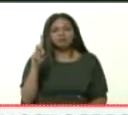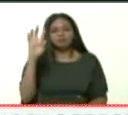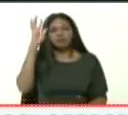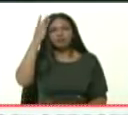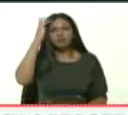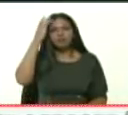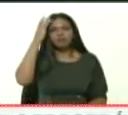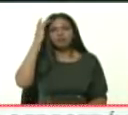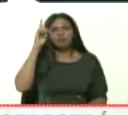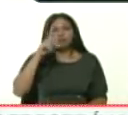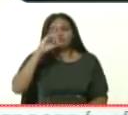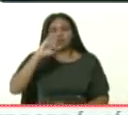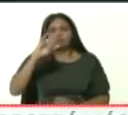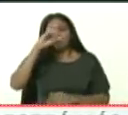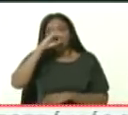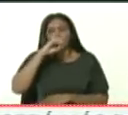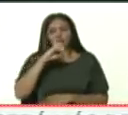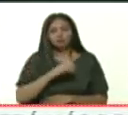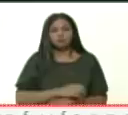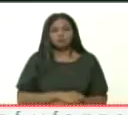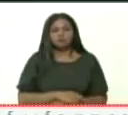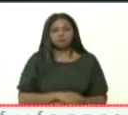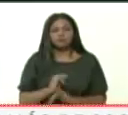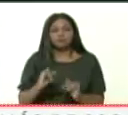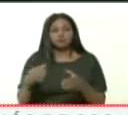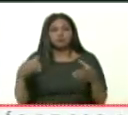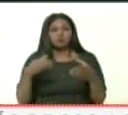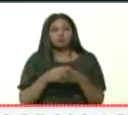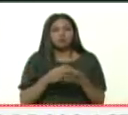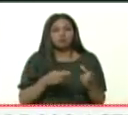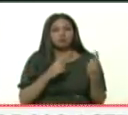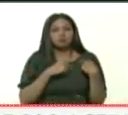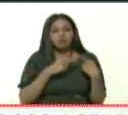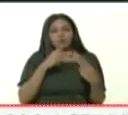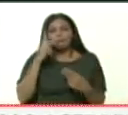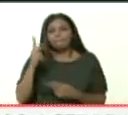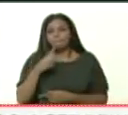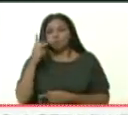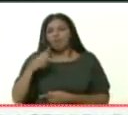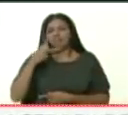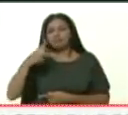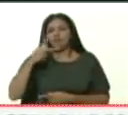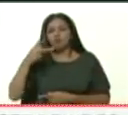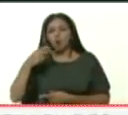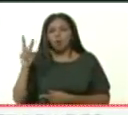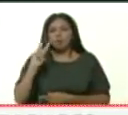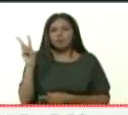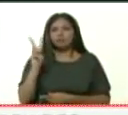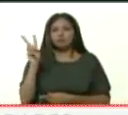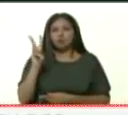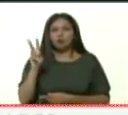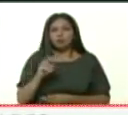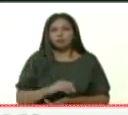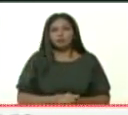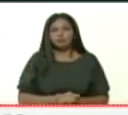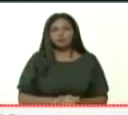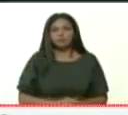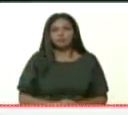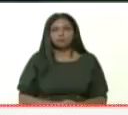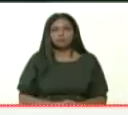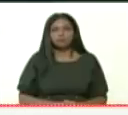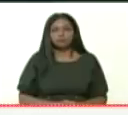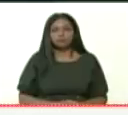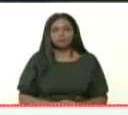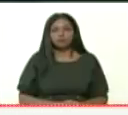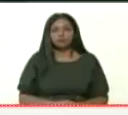de febrero de este año, se dio una reunión entre representantes políticos de Venezuela,